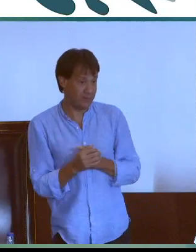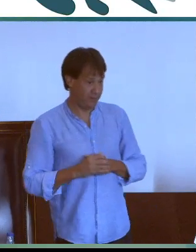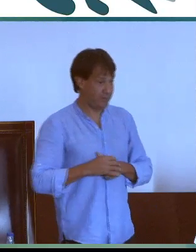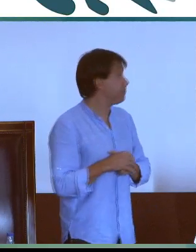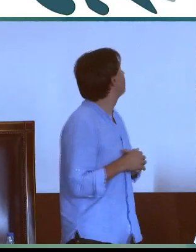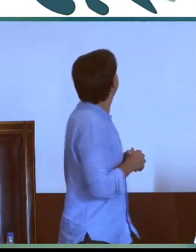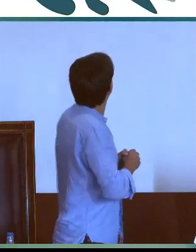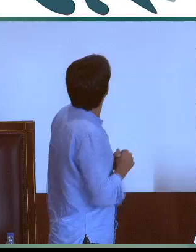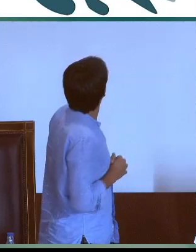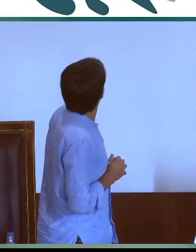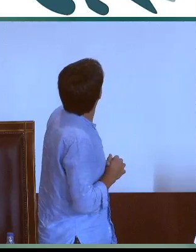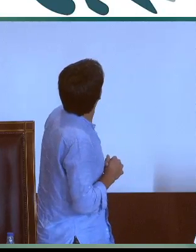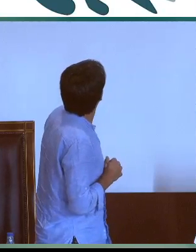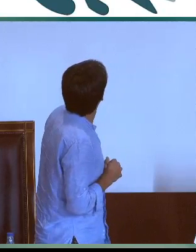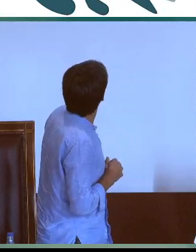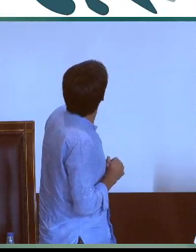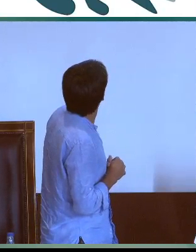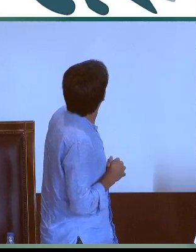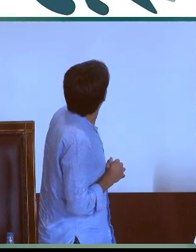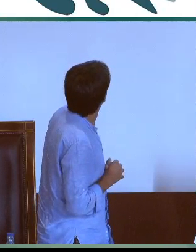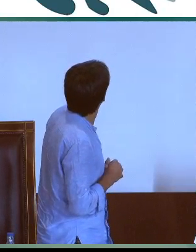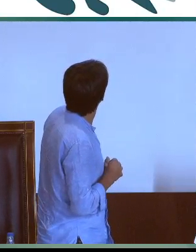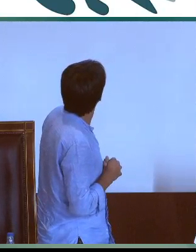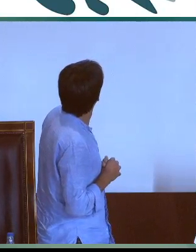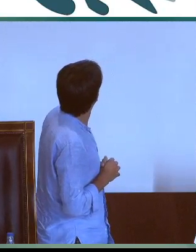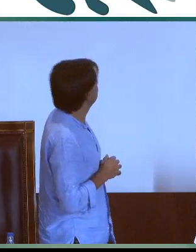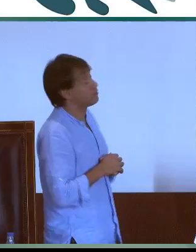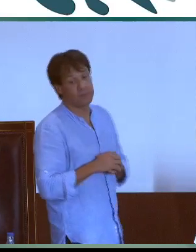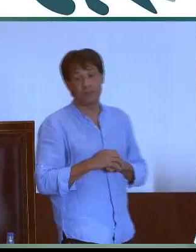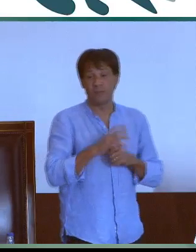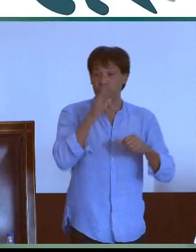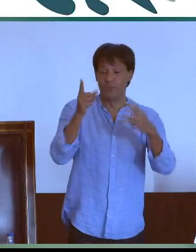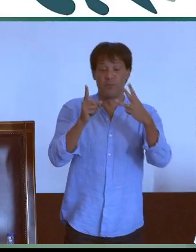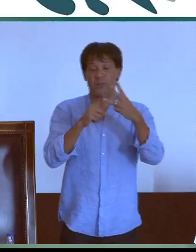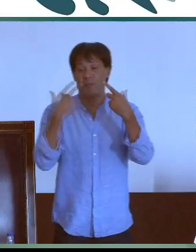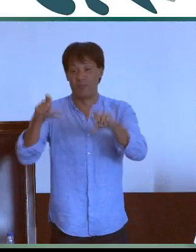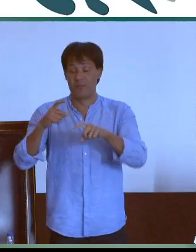sea verbo, la acción es más calmada y más pausada.